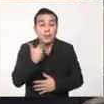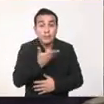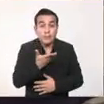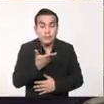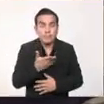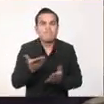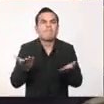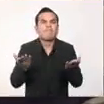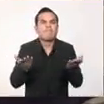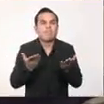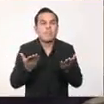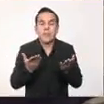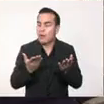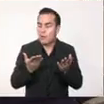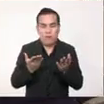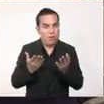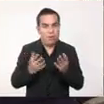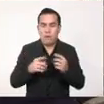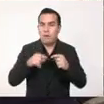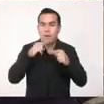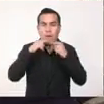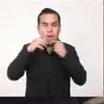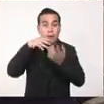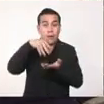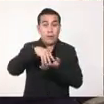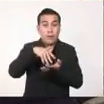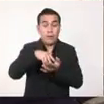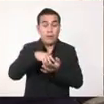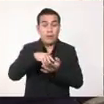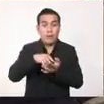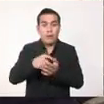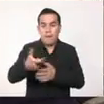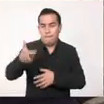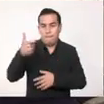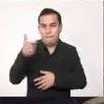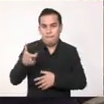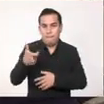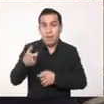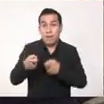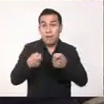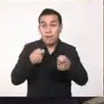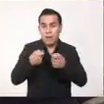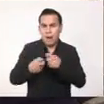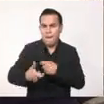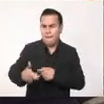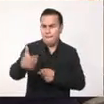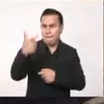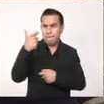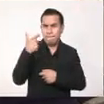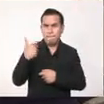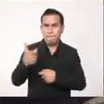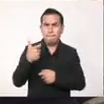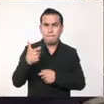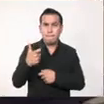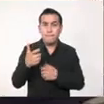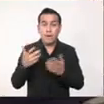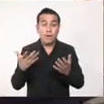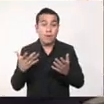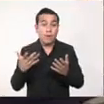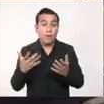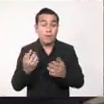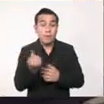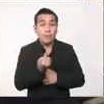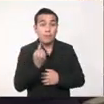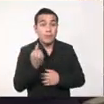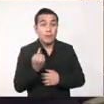cambie, entonces no es democrática. Será aristocrática, será plutocrática, será